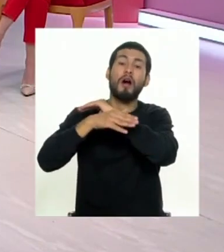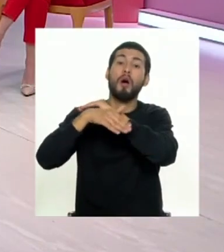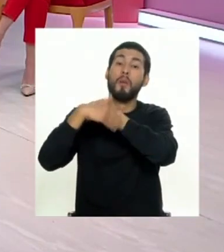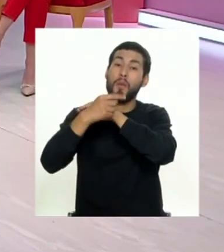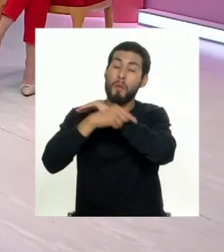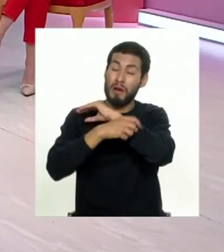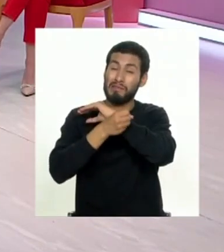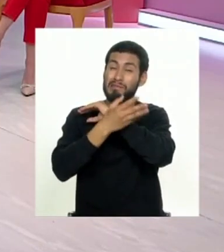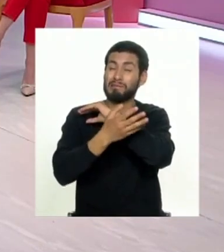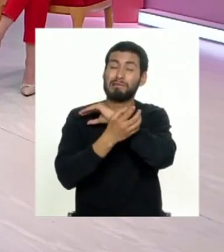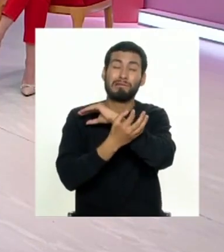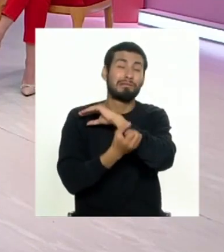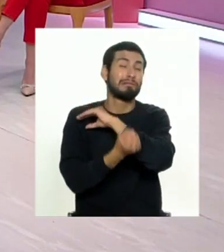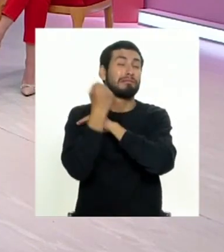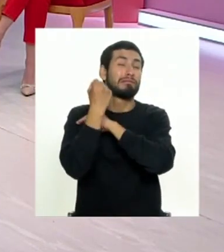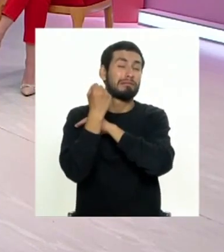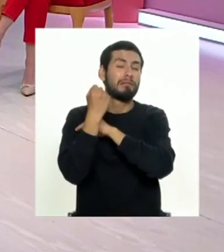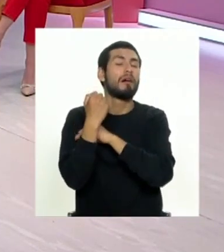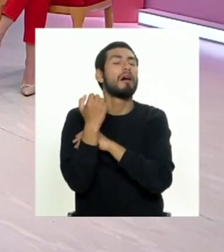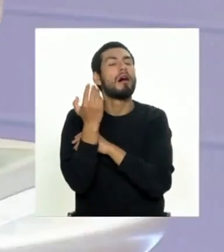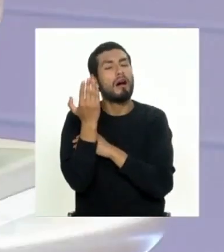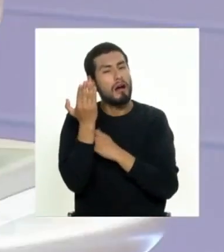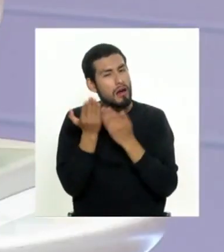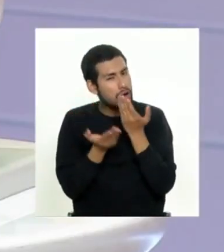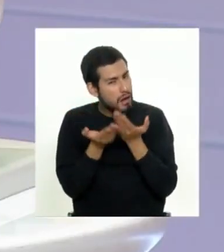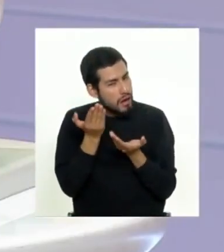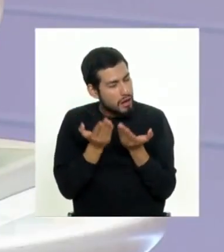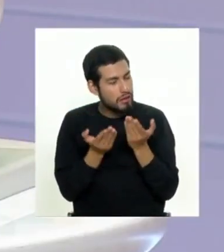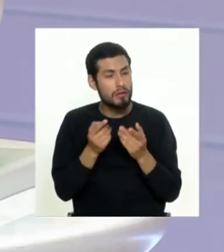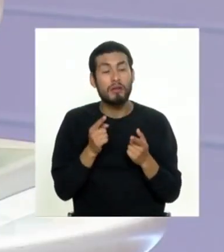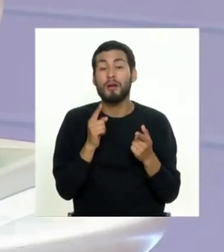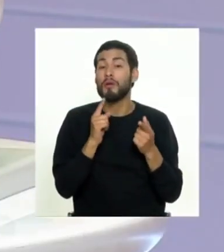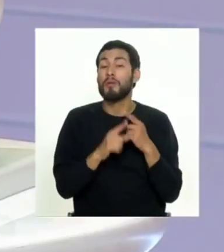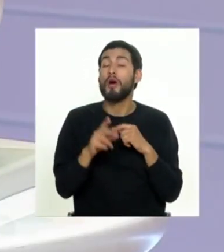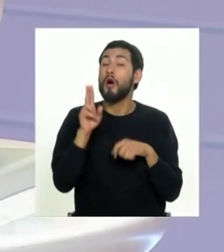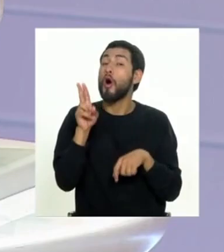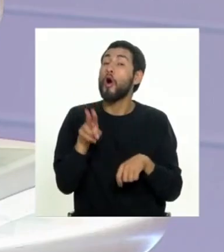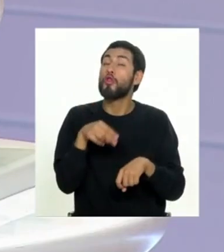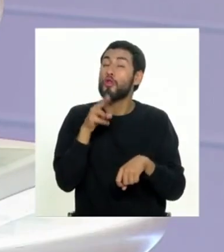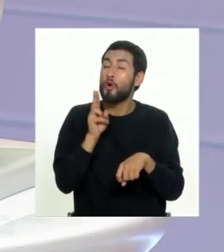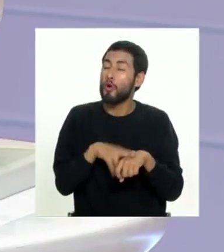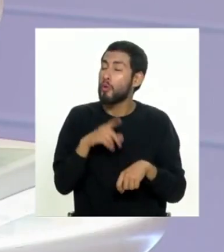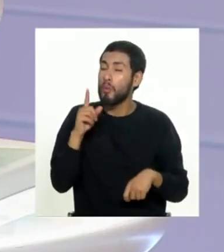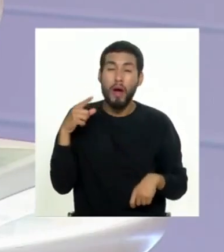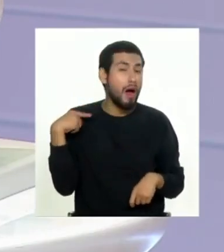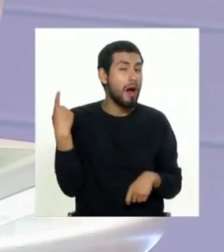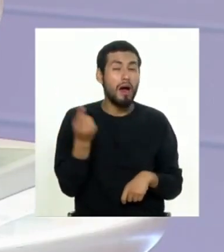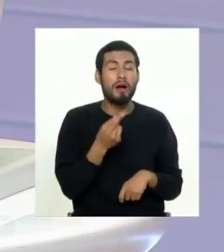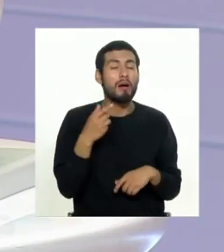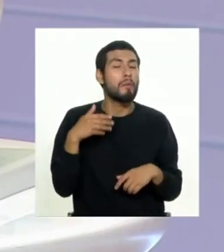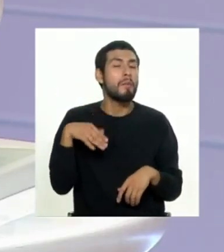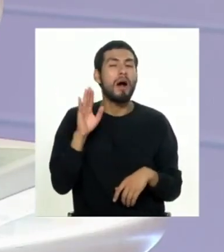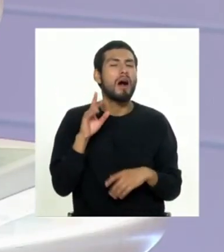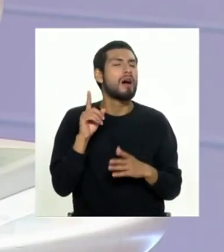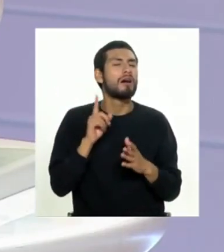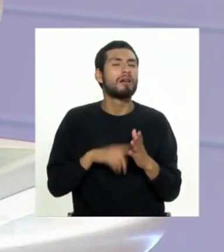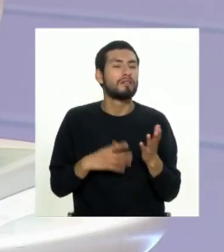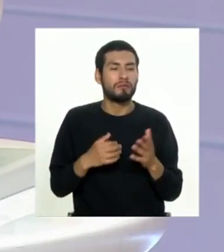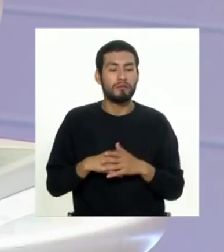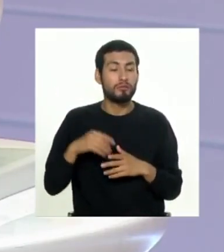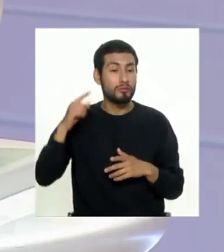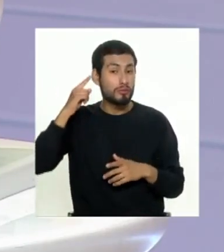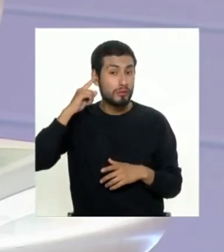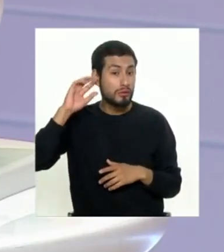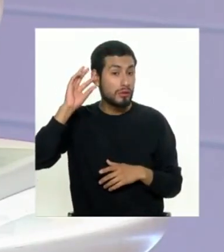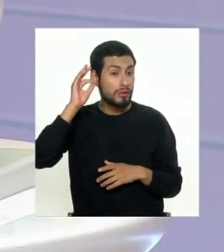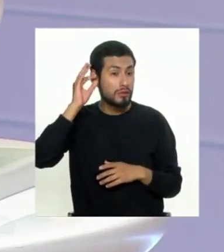infección muy importante, entonces ahí sí podríamos ver. Pero en general, en lo que es más frecuente, un hisopo lo